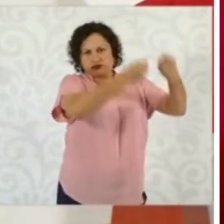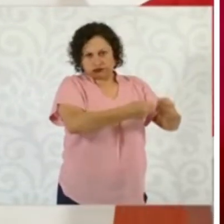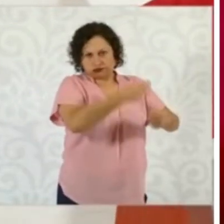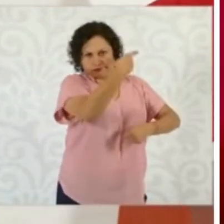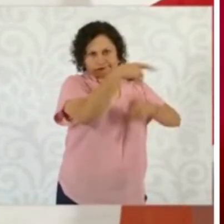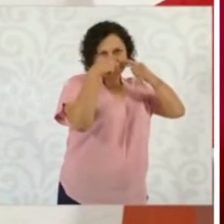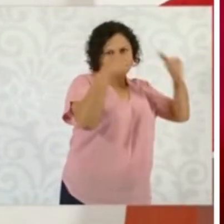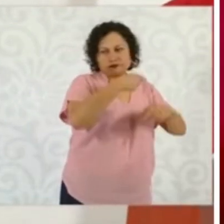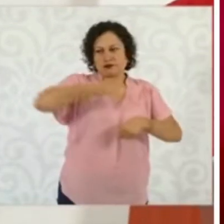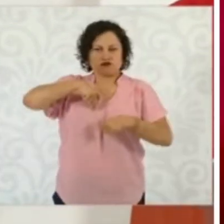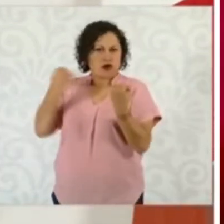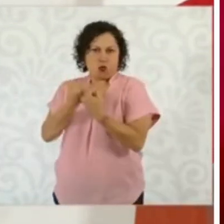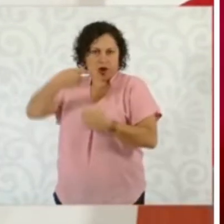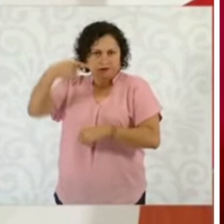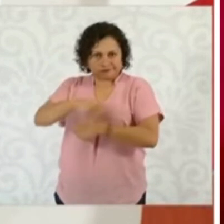Nunca nos subordinamos